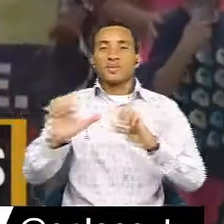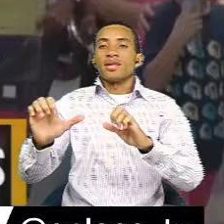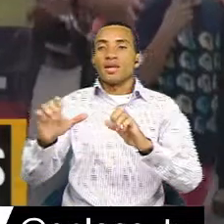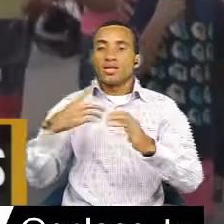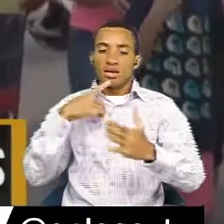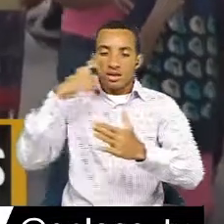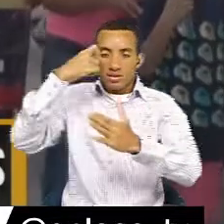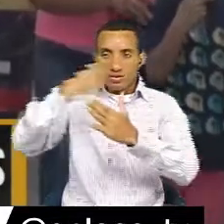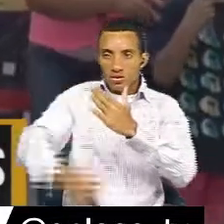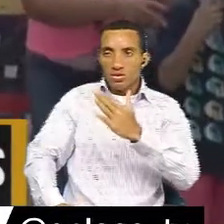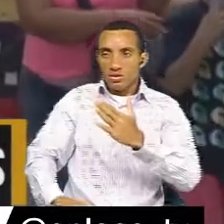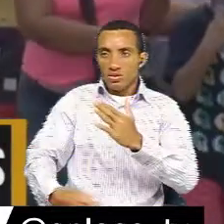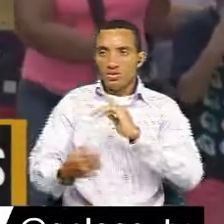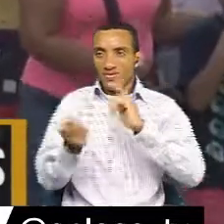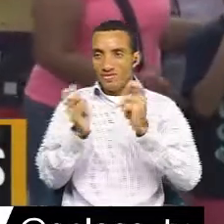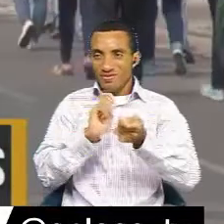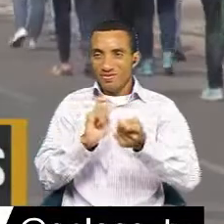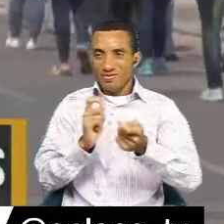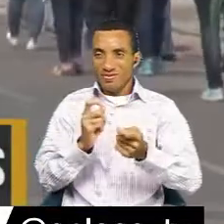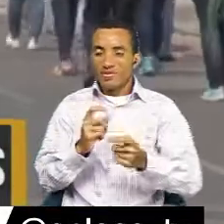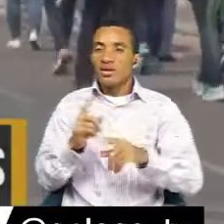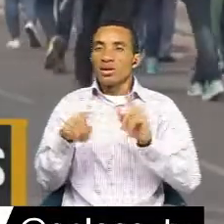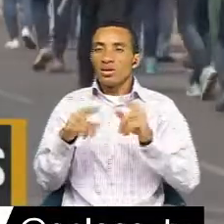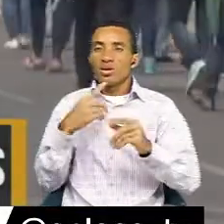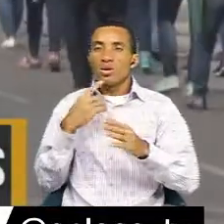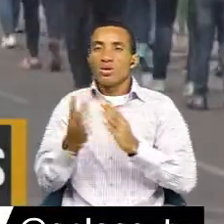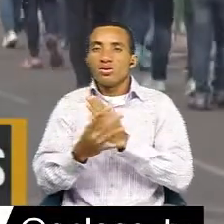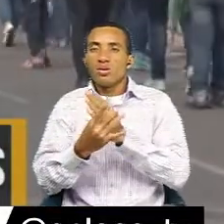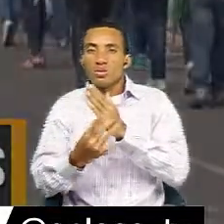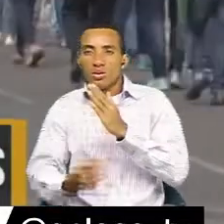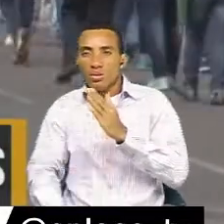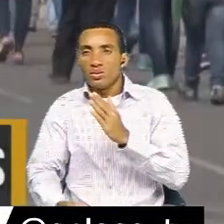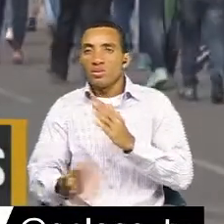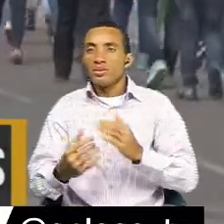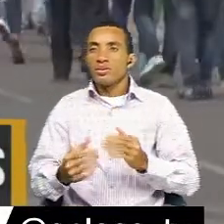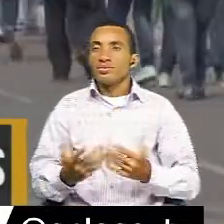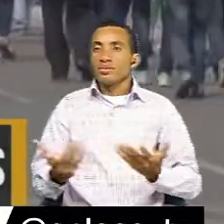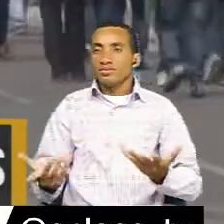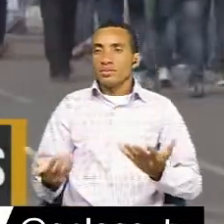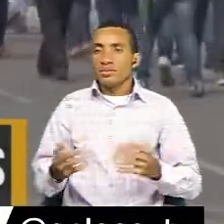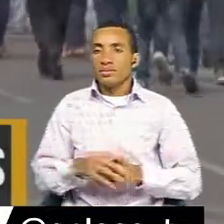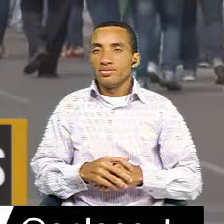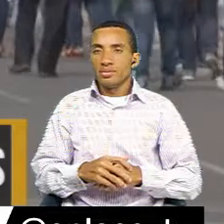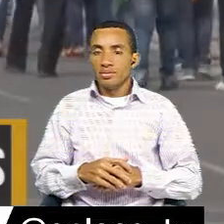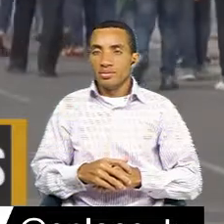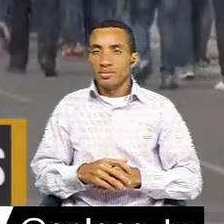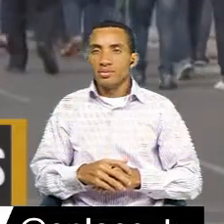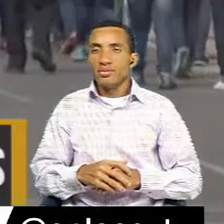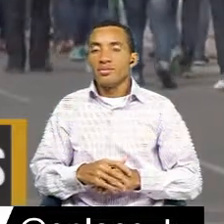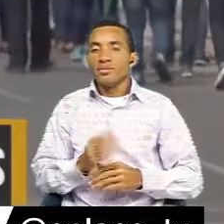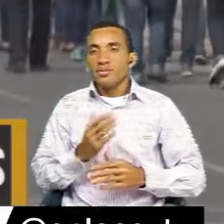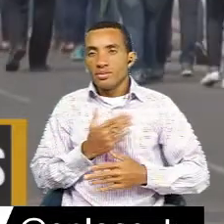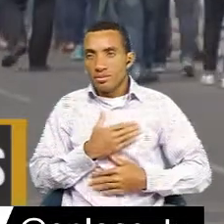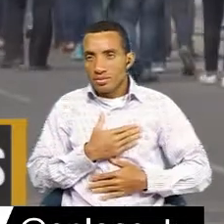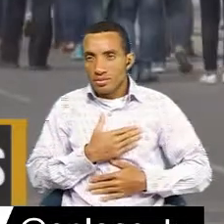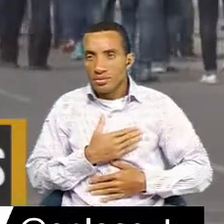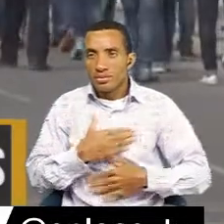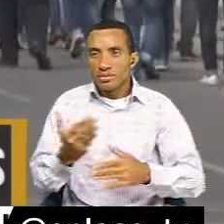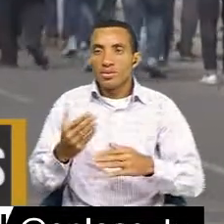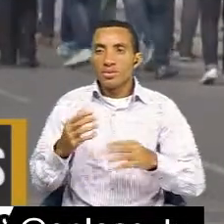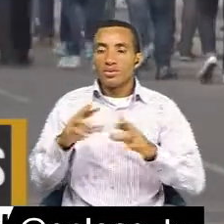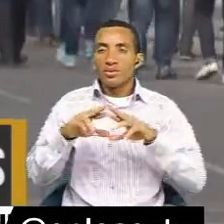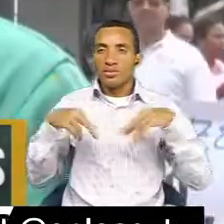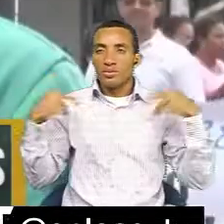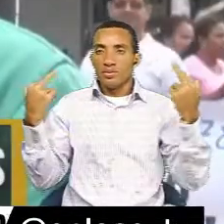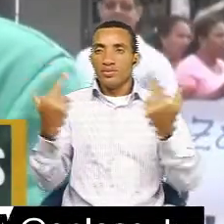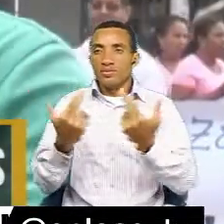tributaria, que vuelve más pobres a los pobres y favorece a los ricos de este país. saludar la mesa que hoy se instala